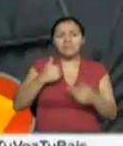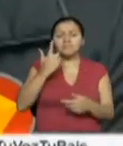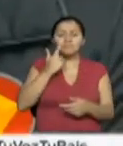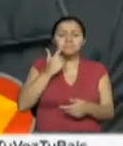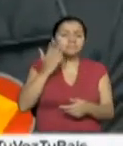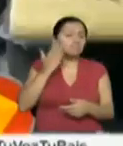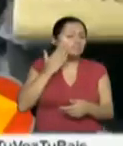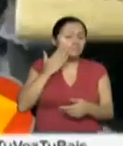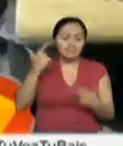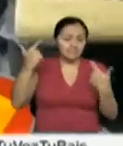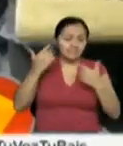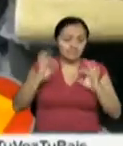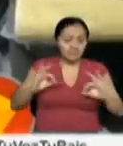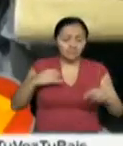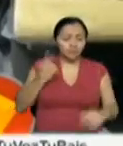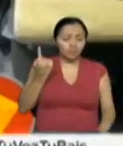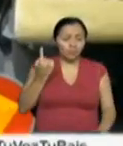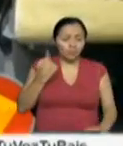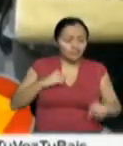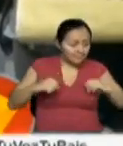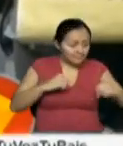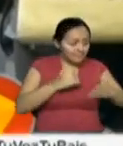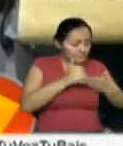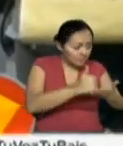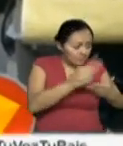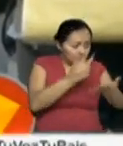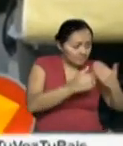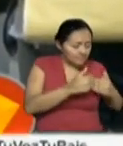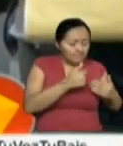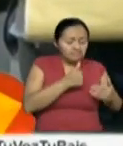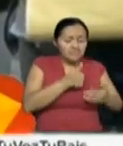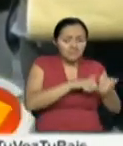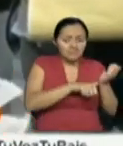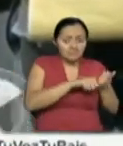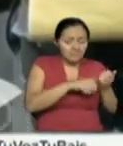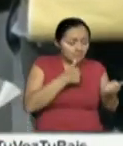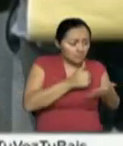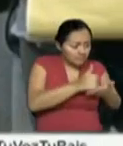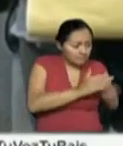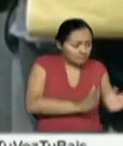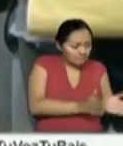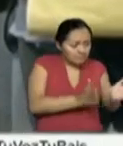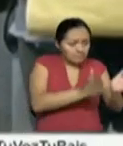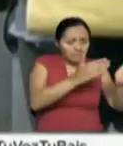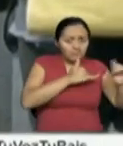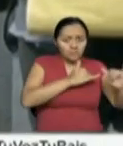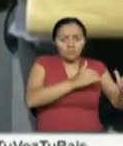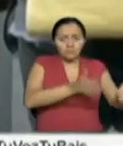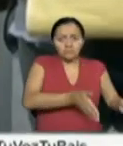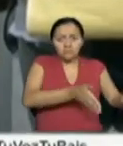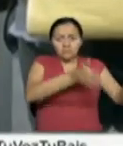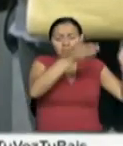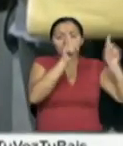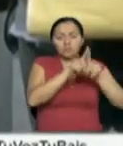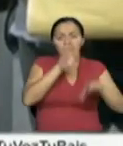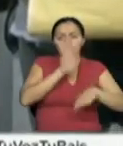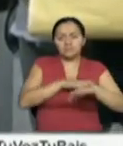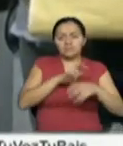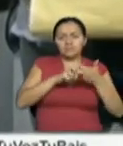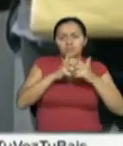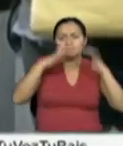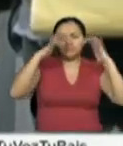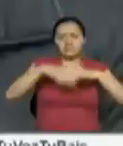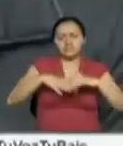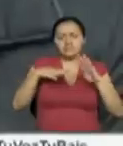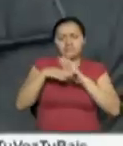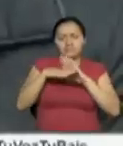mis padres. Salieron a causa o efectos de, como todos ya conocemos, el famoso